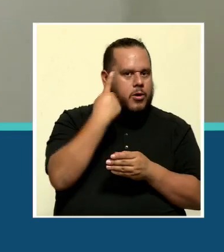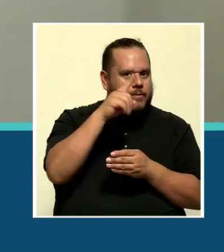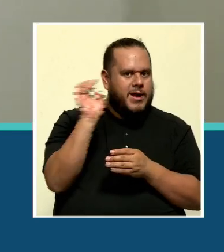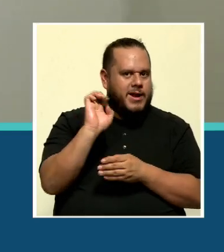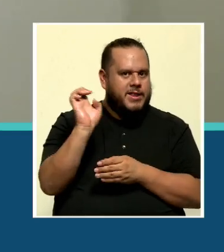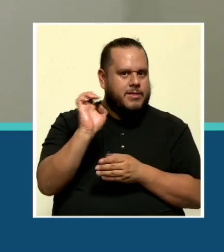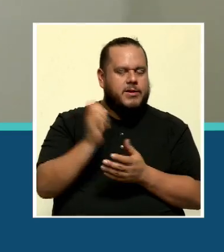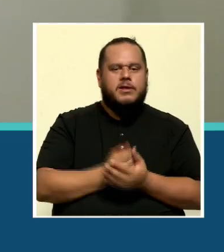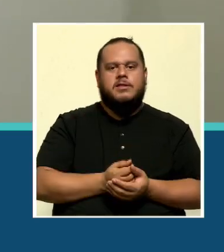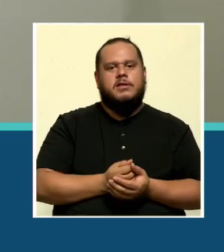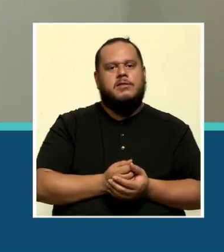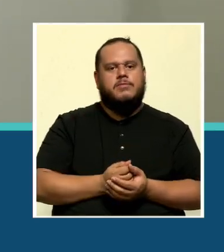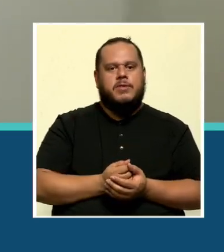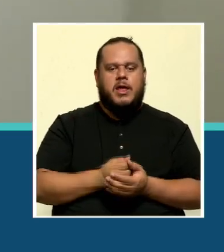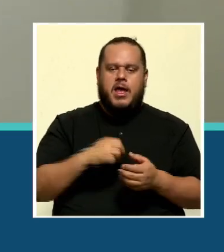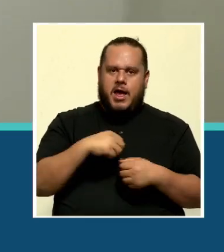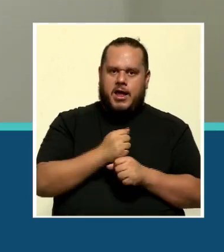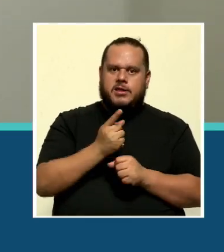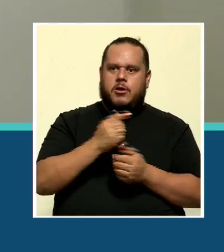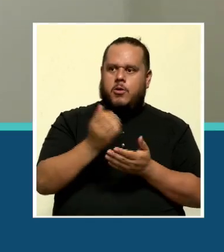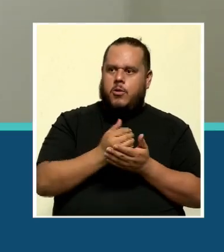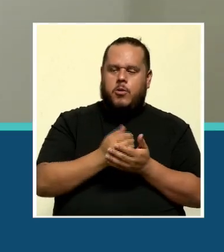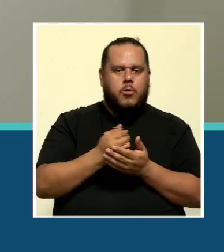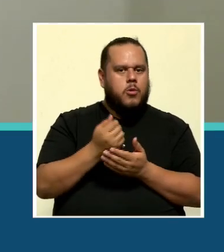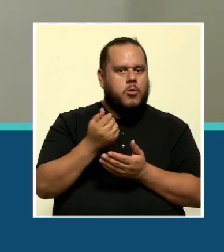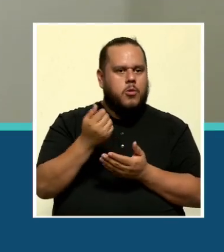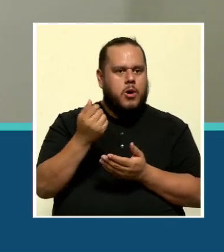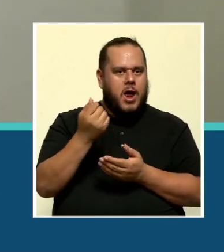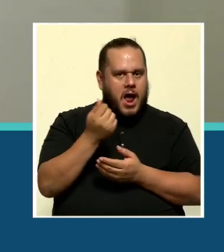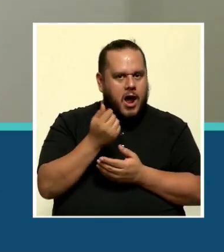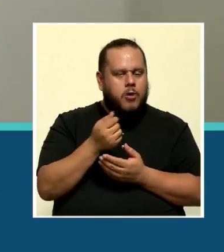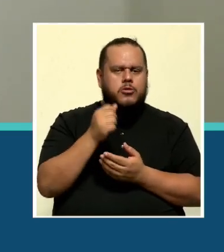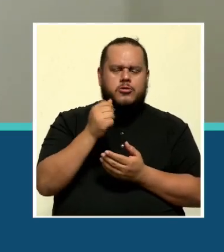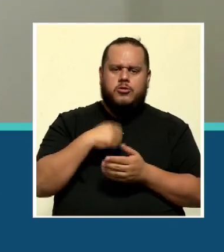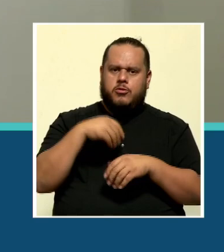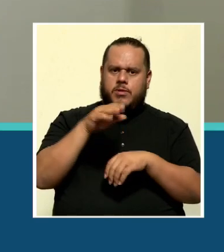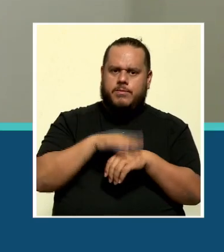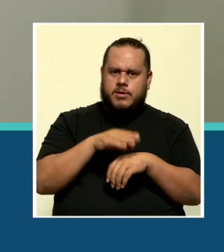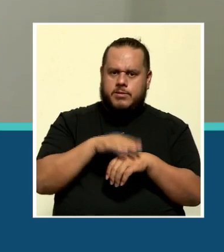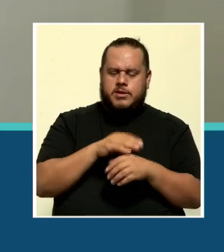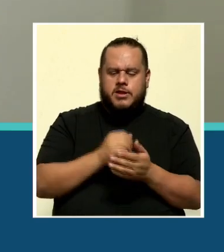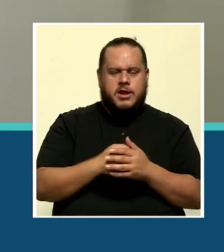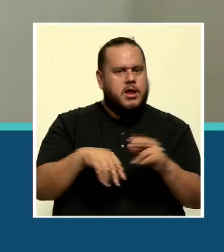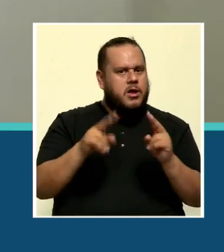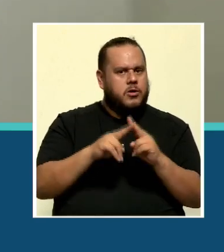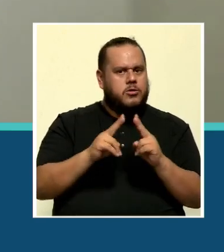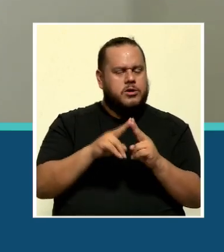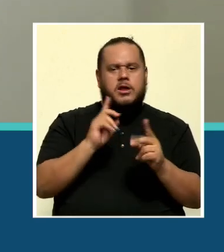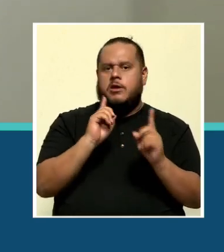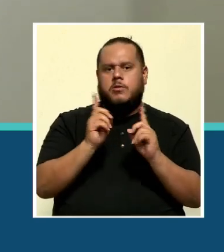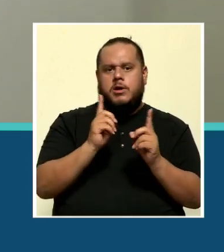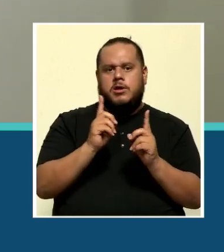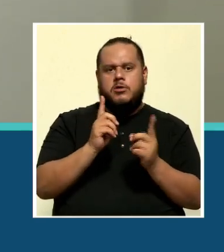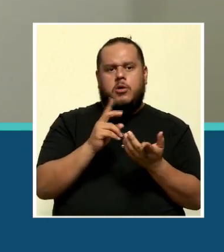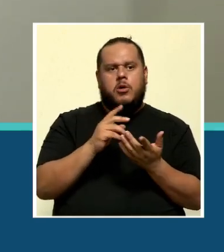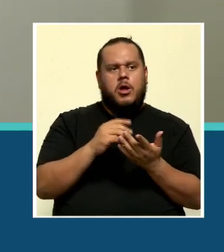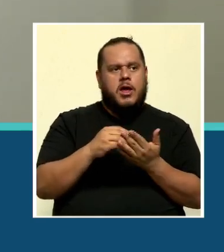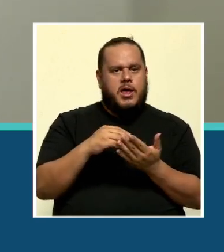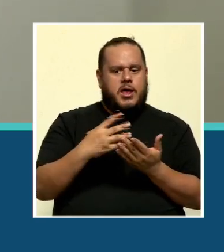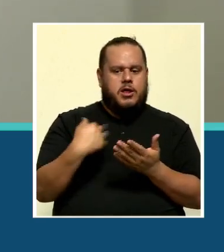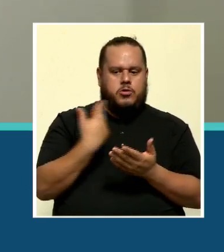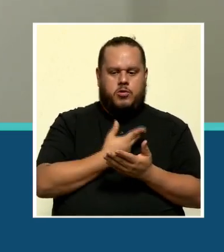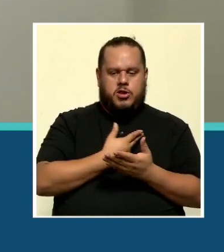un presupuesto nos va a permitir tomar el control de nuestras finanzas. Nos va a permitir conocer cuáles son nuestros ingresos